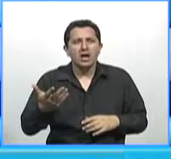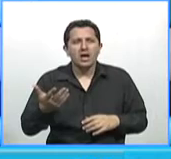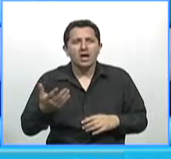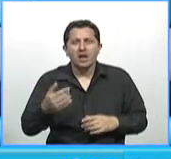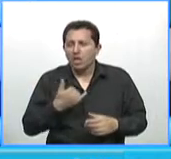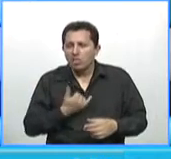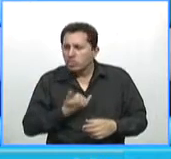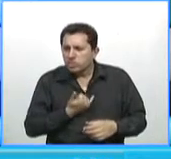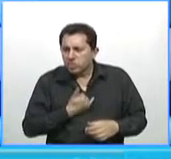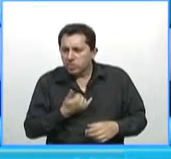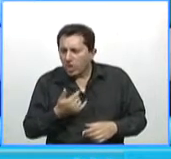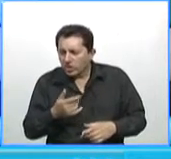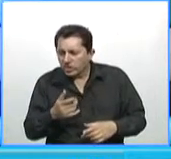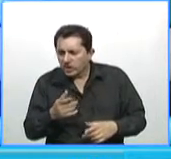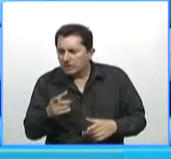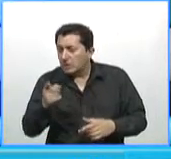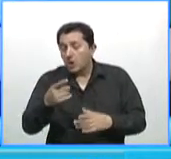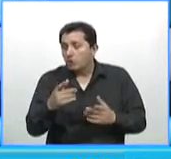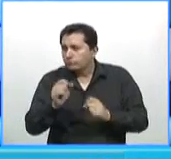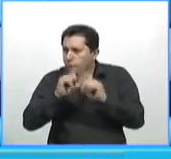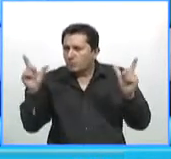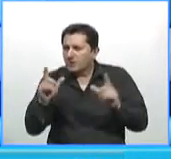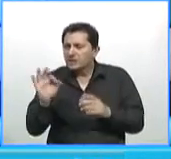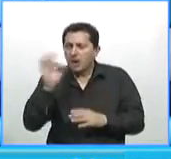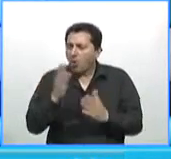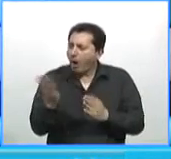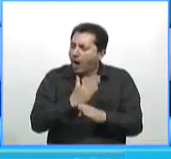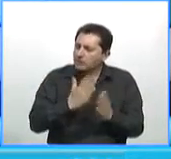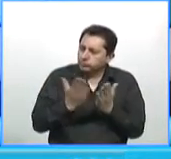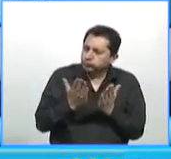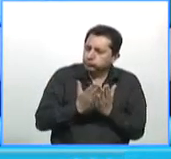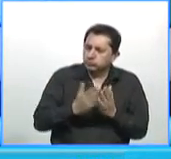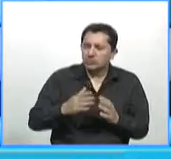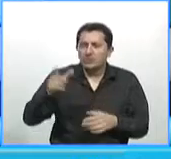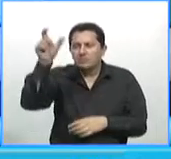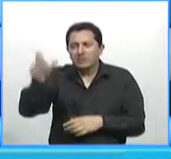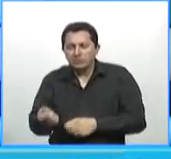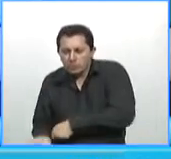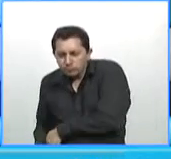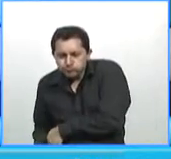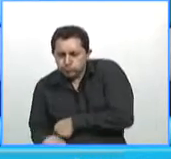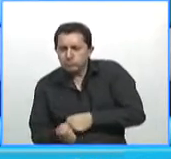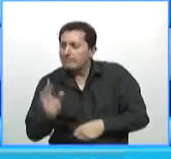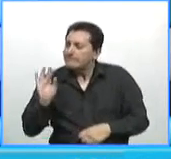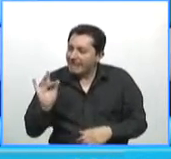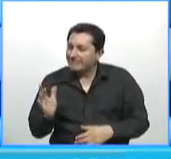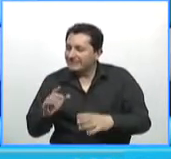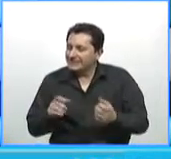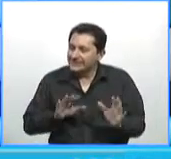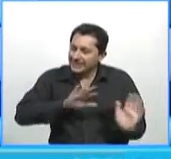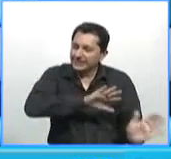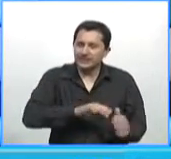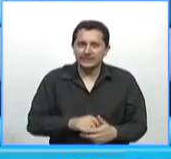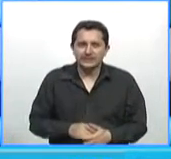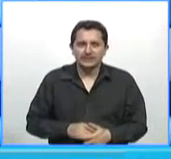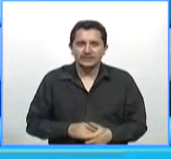me tira? Que no la agarro, no la estudio. ¿Cuál es la shoteadora más difícil? ¿La talentosa o la burra? No,